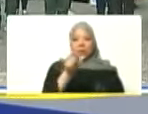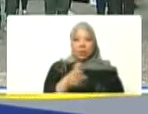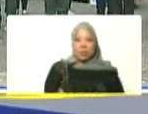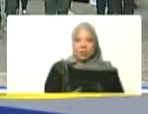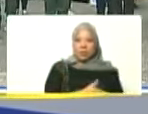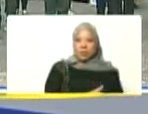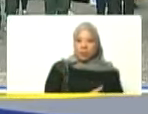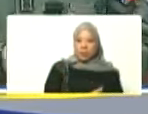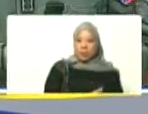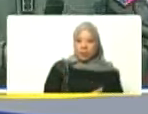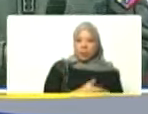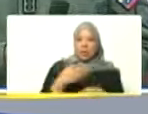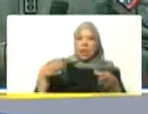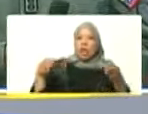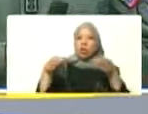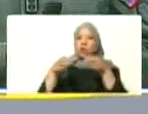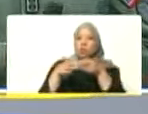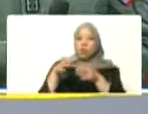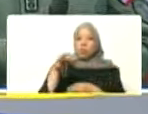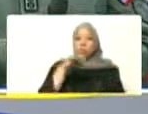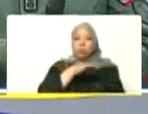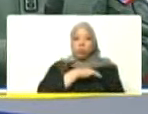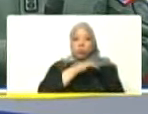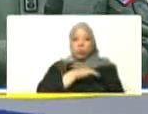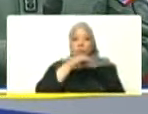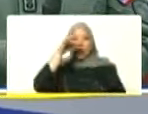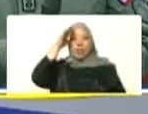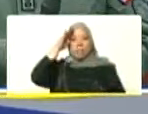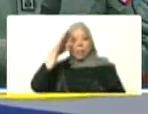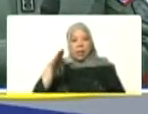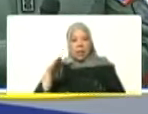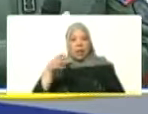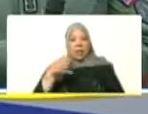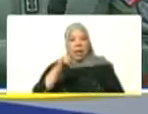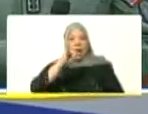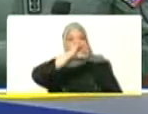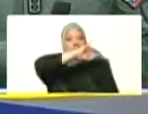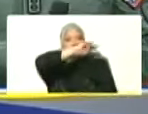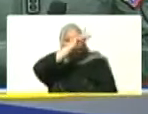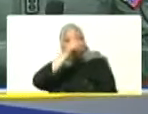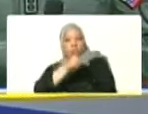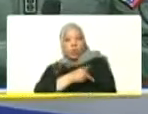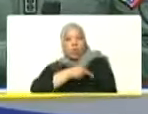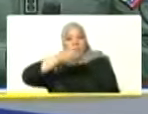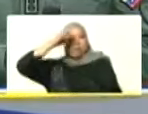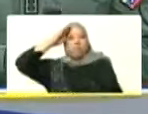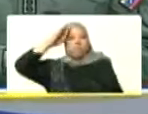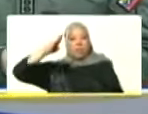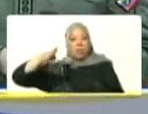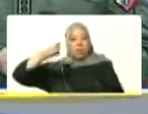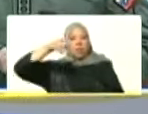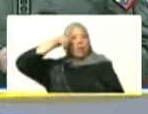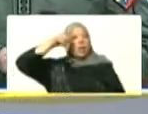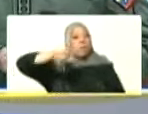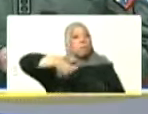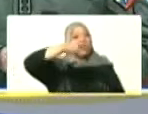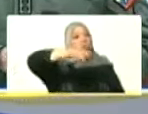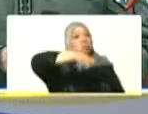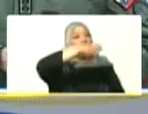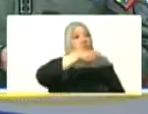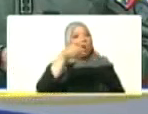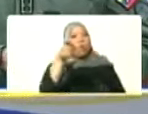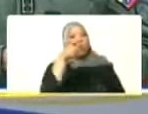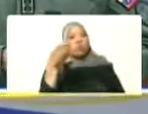Bricomil, sobre ese poder militar, ese poder popular y la creación de logística y